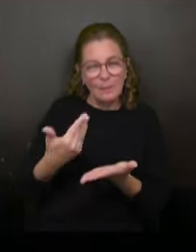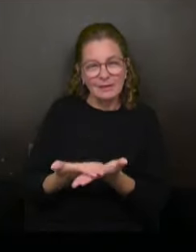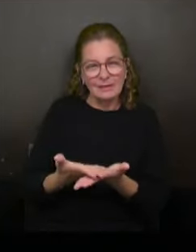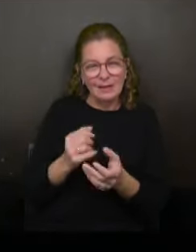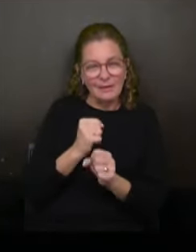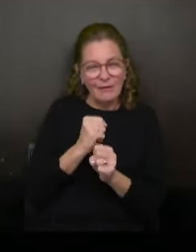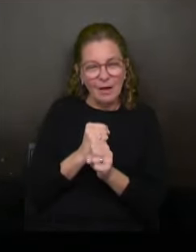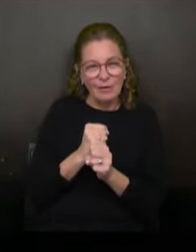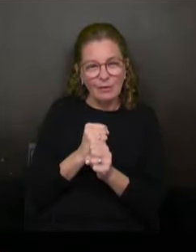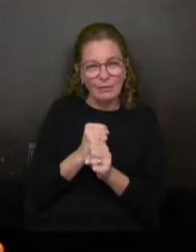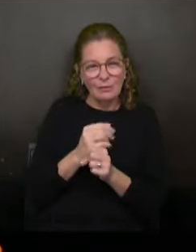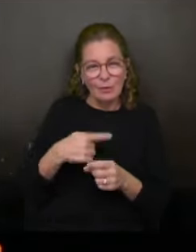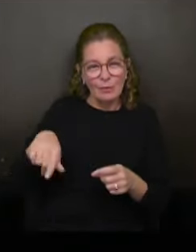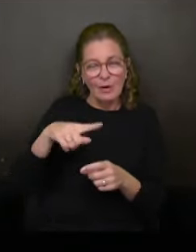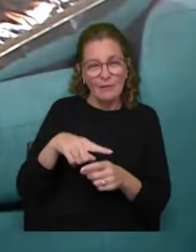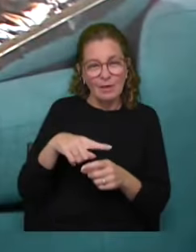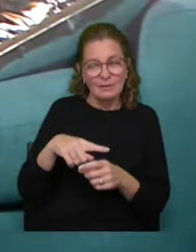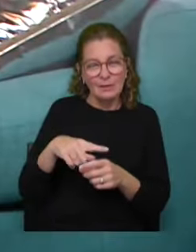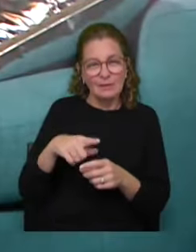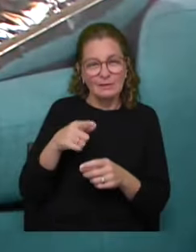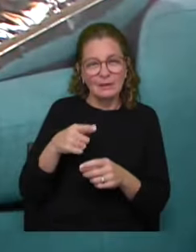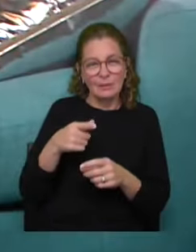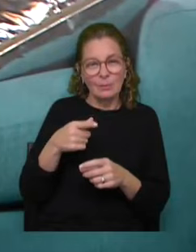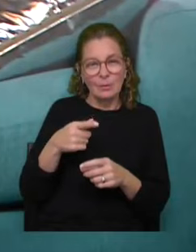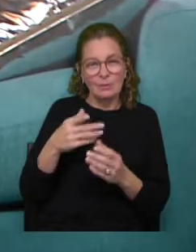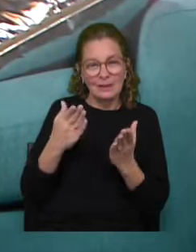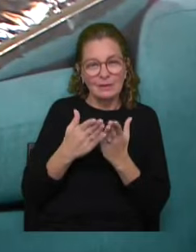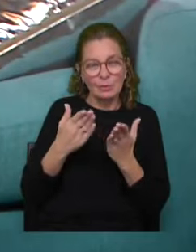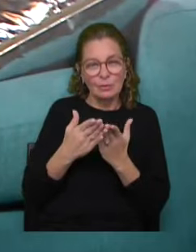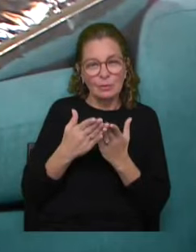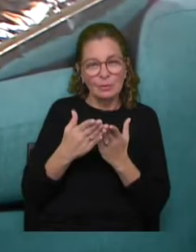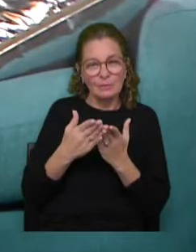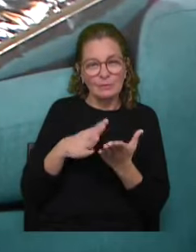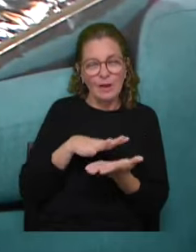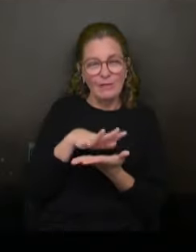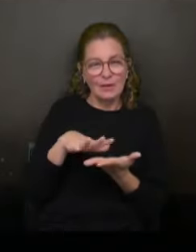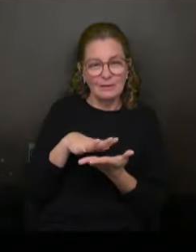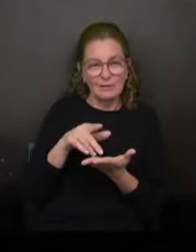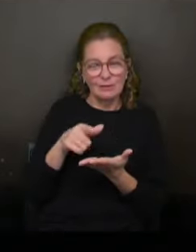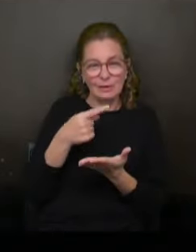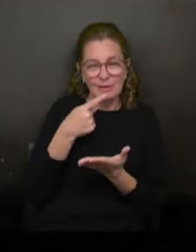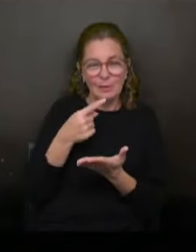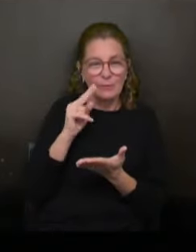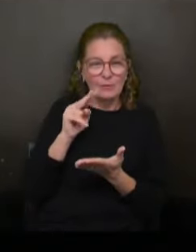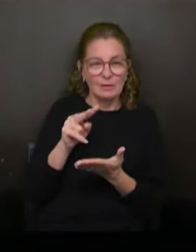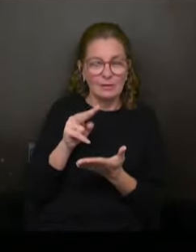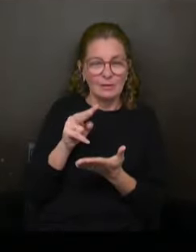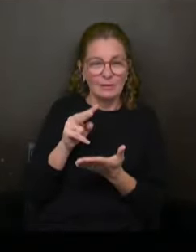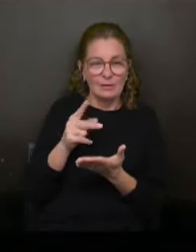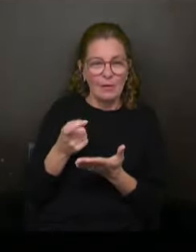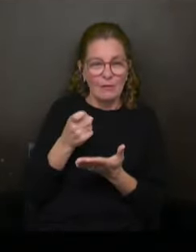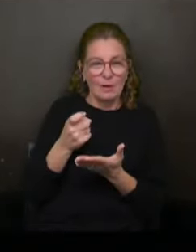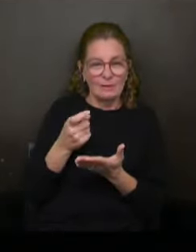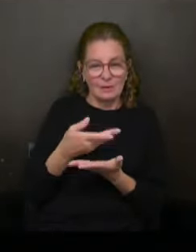laburando? Pues son una banda de vivo también, ¿no? Más allá de que de estudio, son una banda que yo mirándolo afuera me parece que el fuerte es el